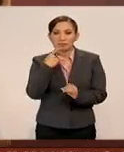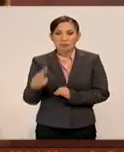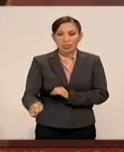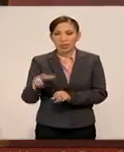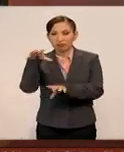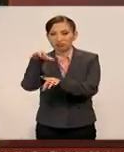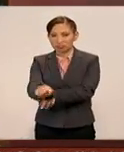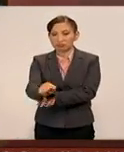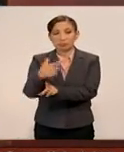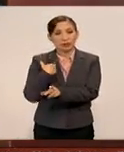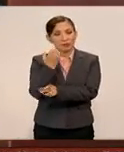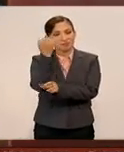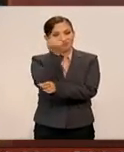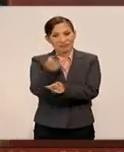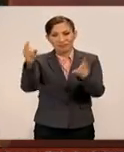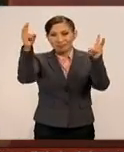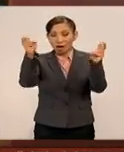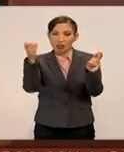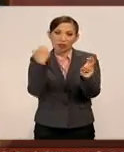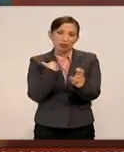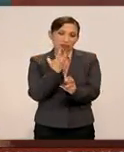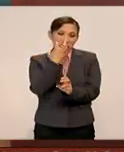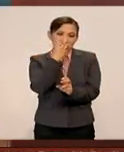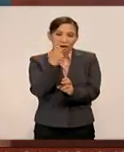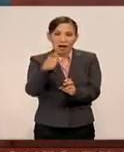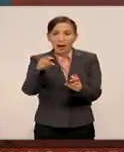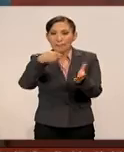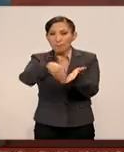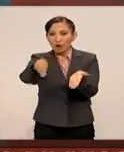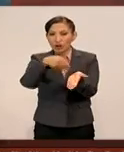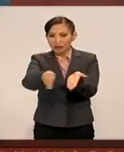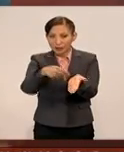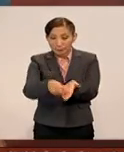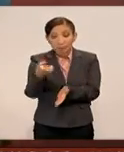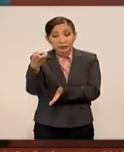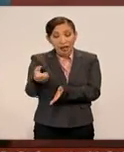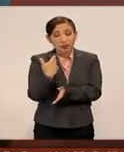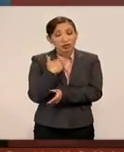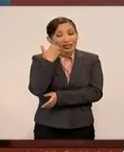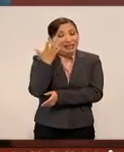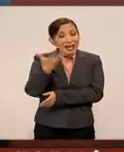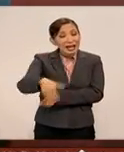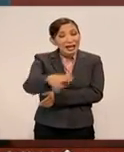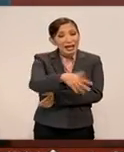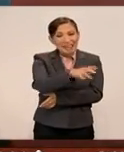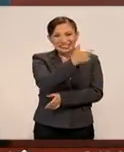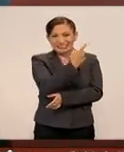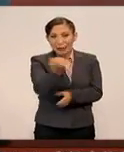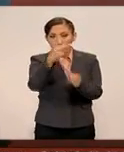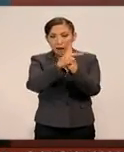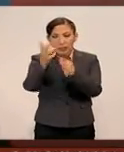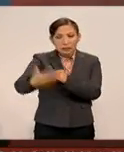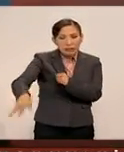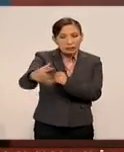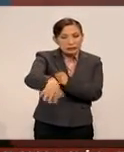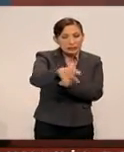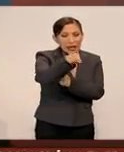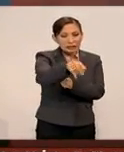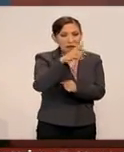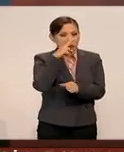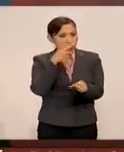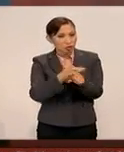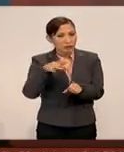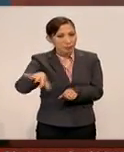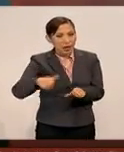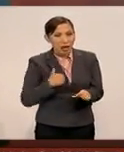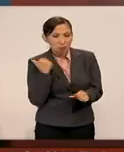de aprehensión, los famosos o tristemente famosos porquis. Con ellos se busca, en más de 100 países, a los presuntos